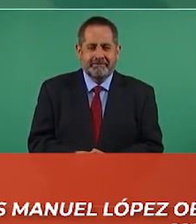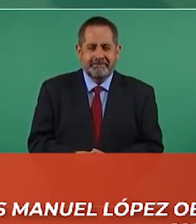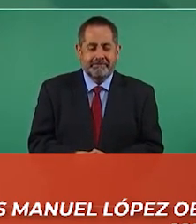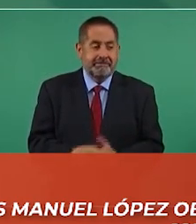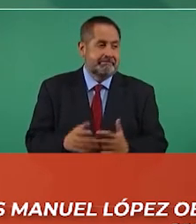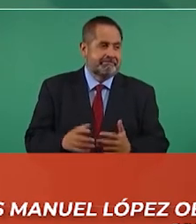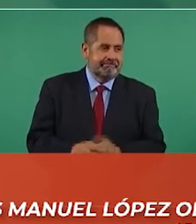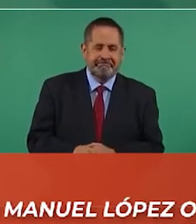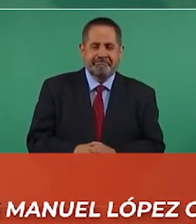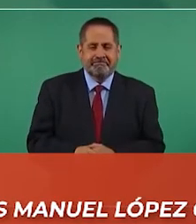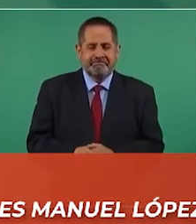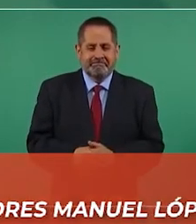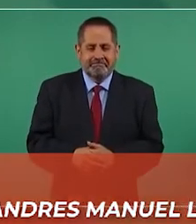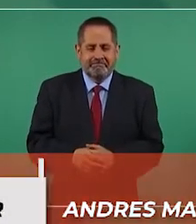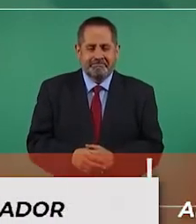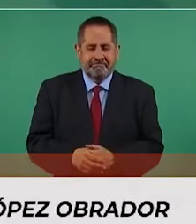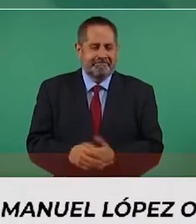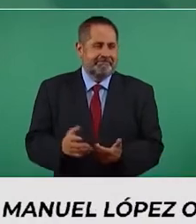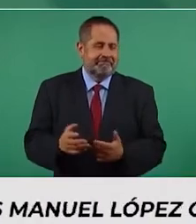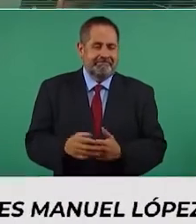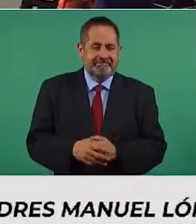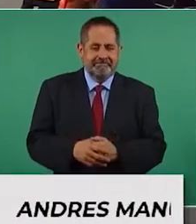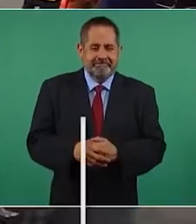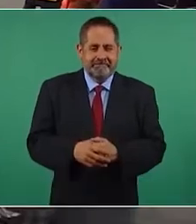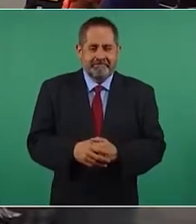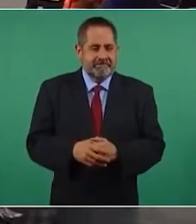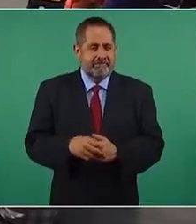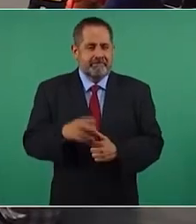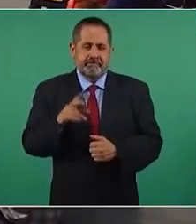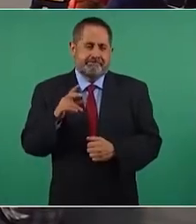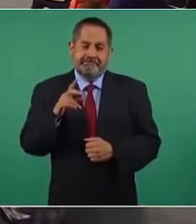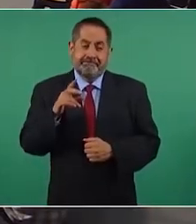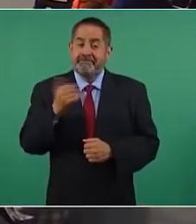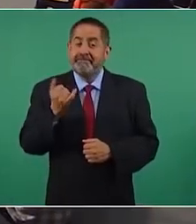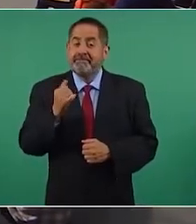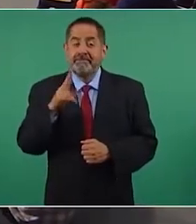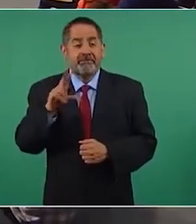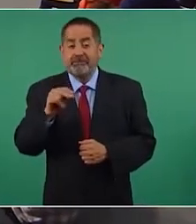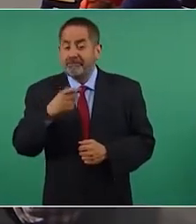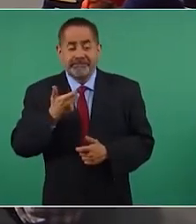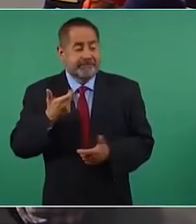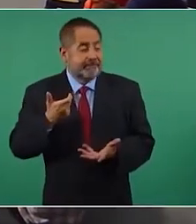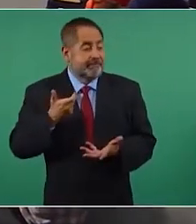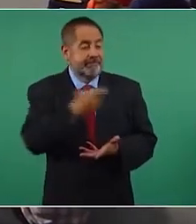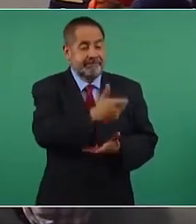Y que además ya no les da dinero a los periodistas.